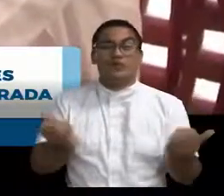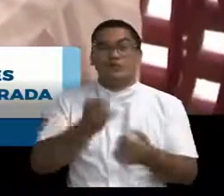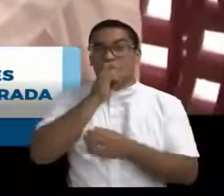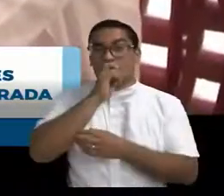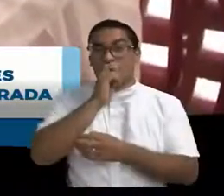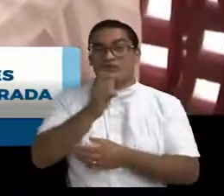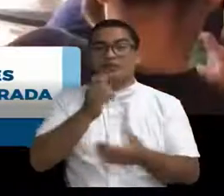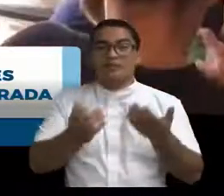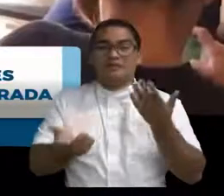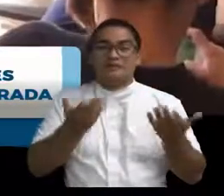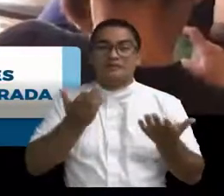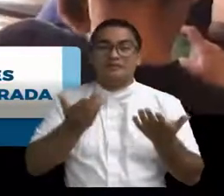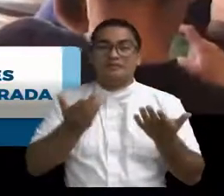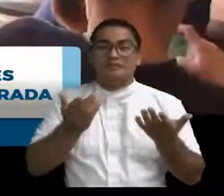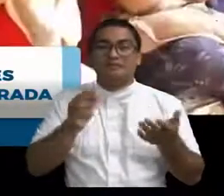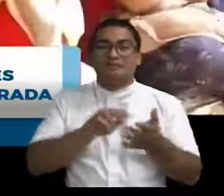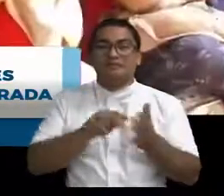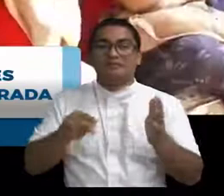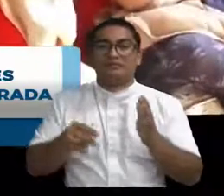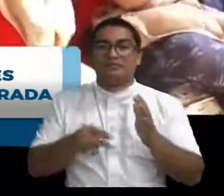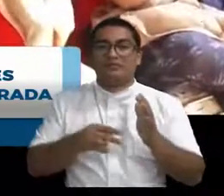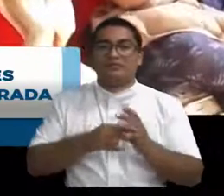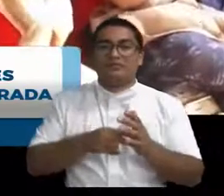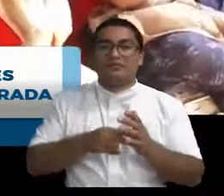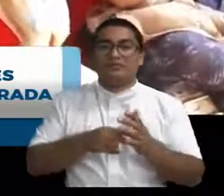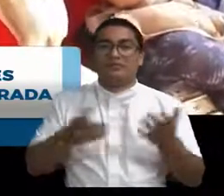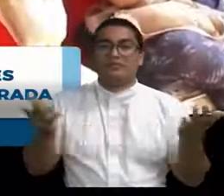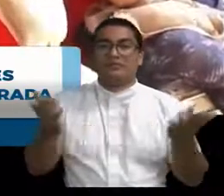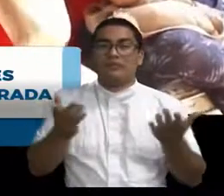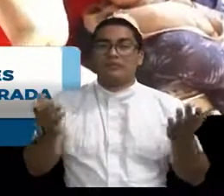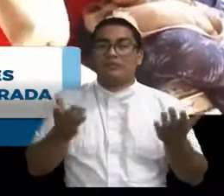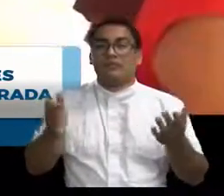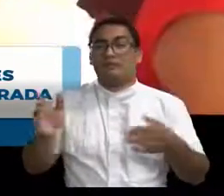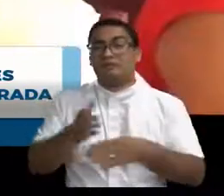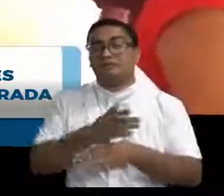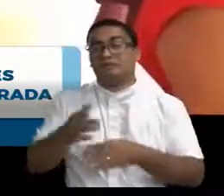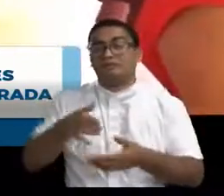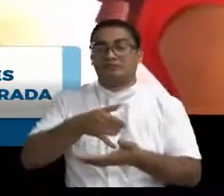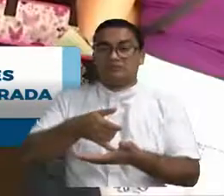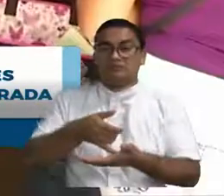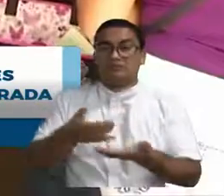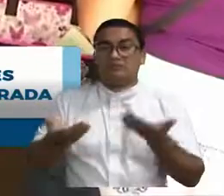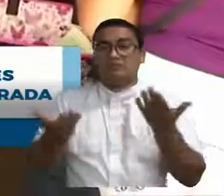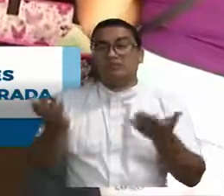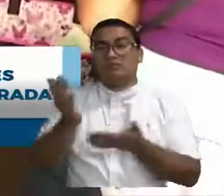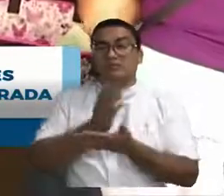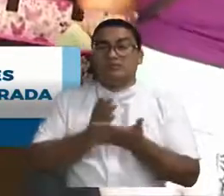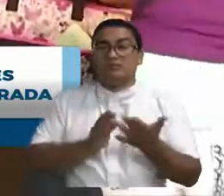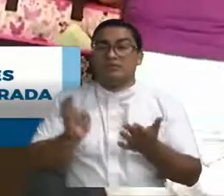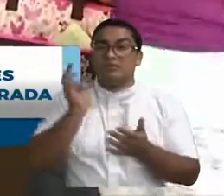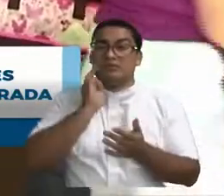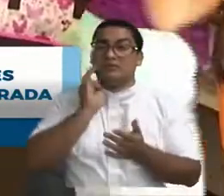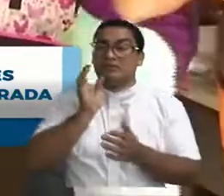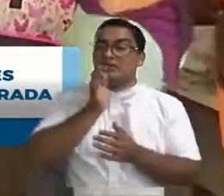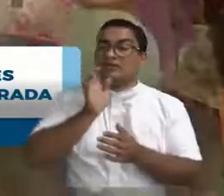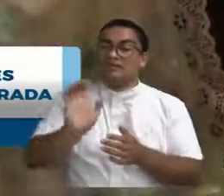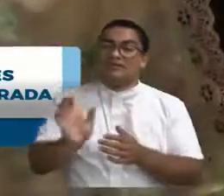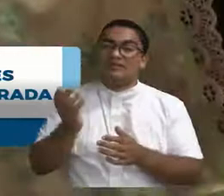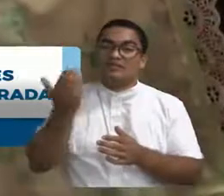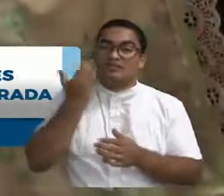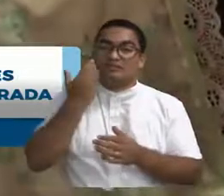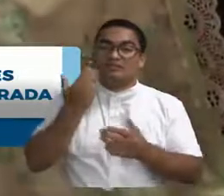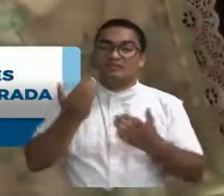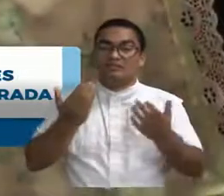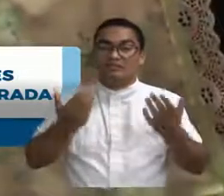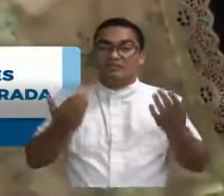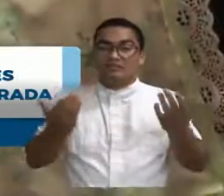decir no juegan tan quieto, correcto. No se mira esa energía de siempre, ¿verdad? Correcto. Hay mamás que dicen, pero es que mire, este niño se enferma y sigue